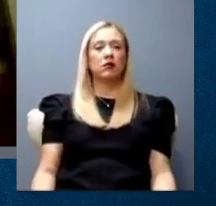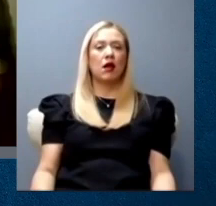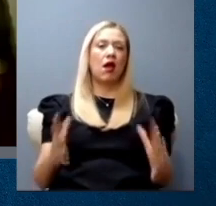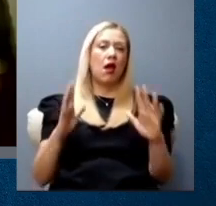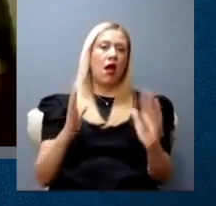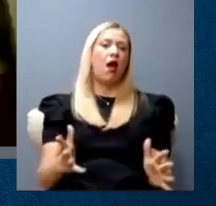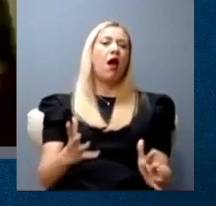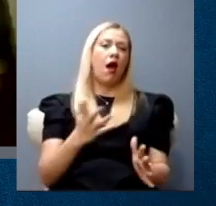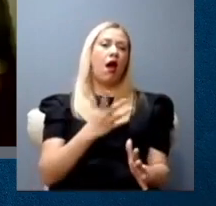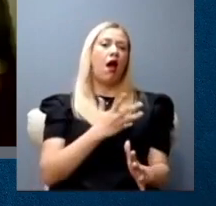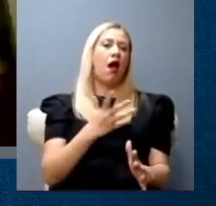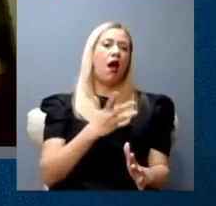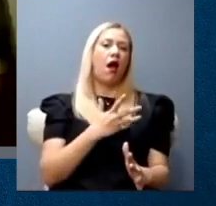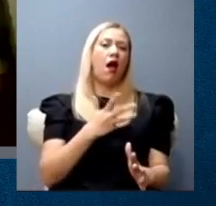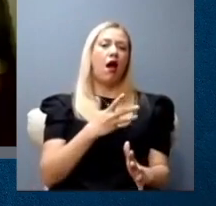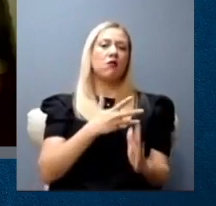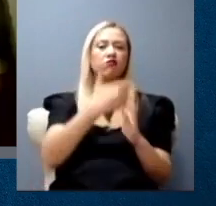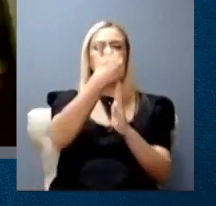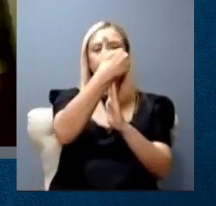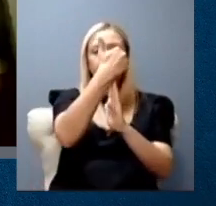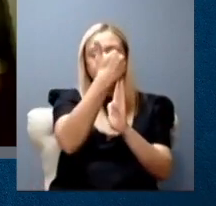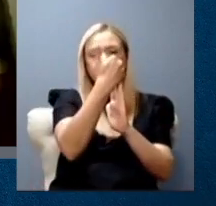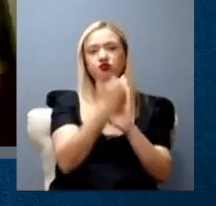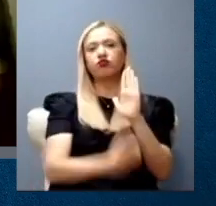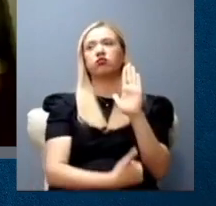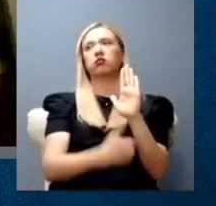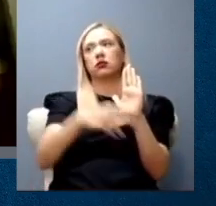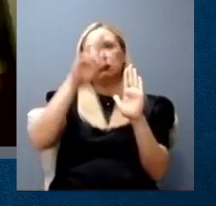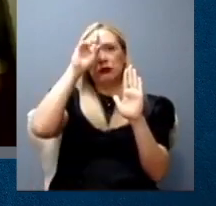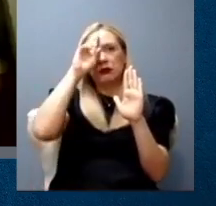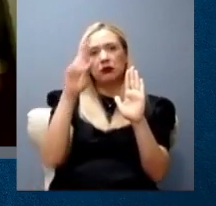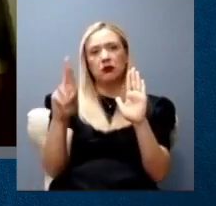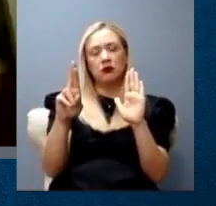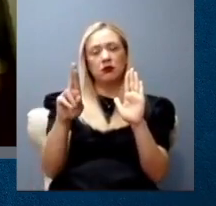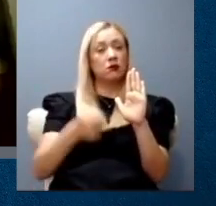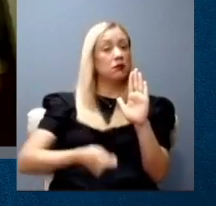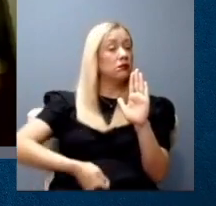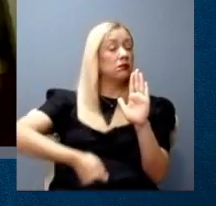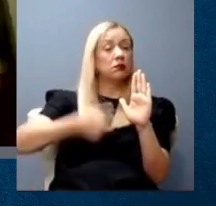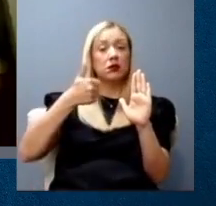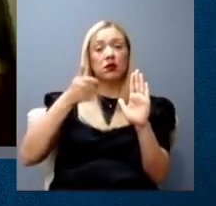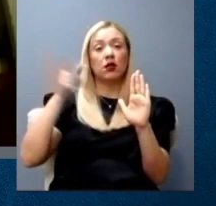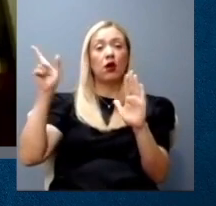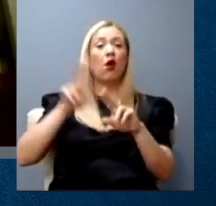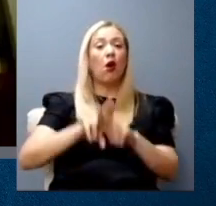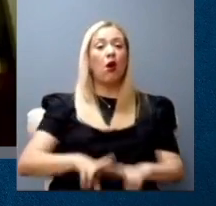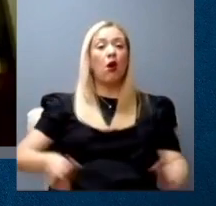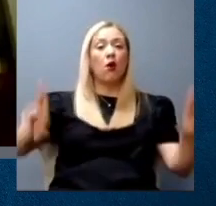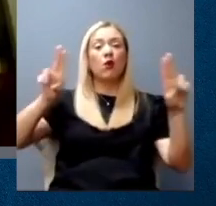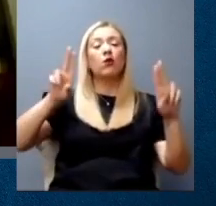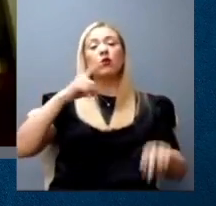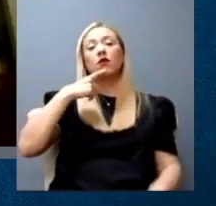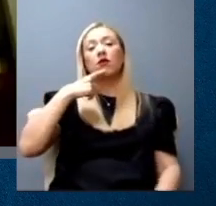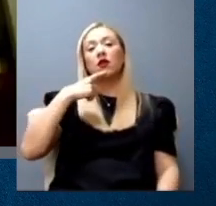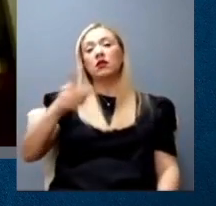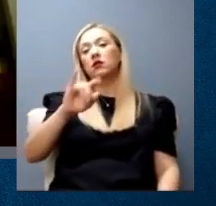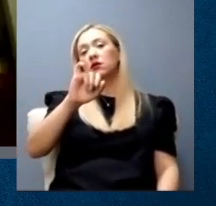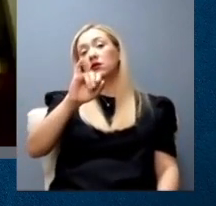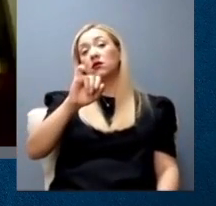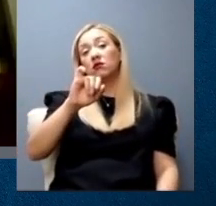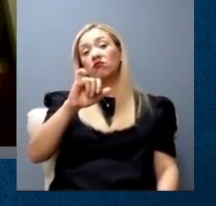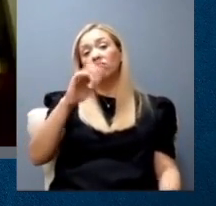naturaleza, porque por primera vez en un texto internacional la Carta de las Naciones Unidas reconoce los